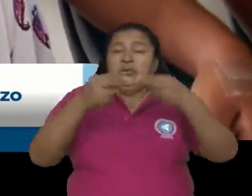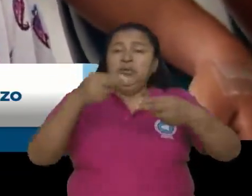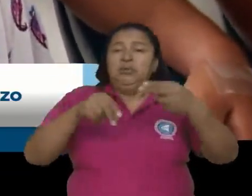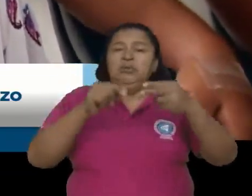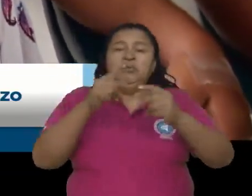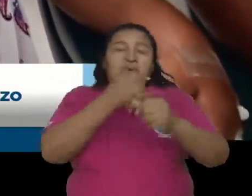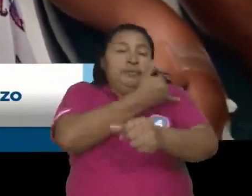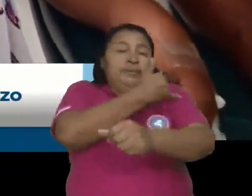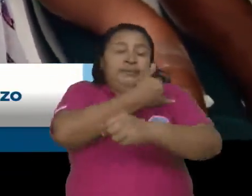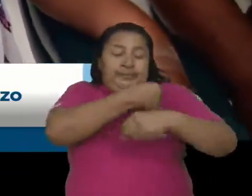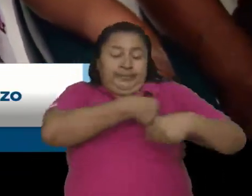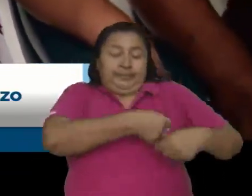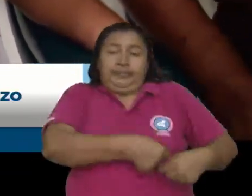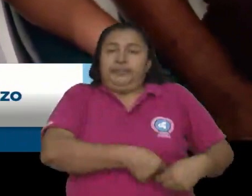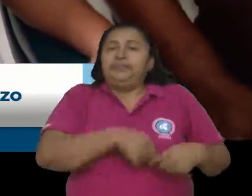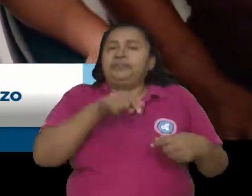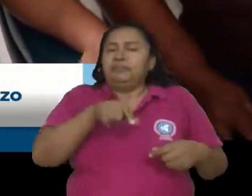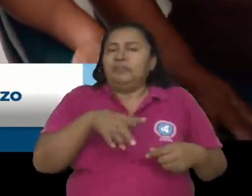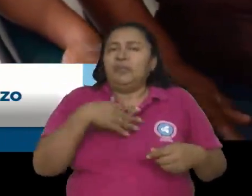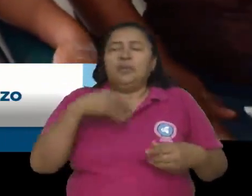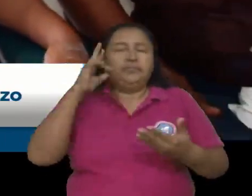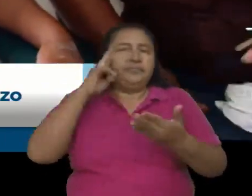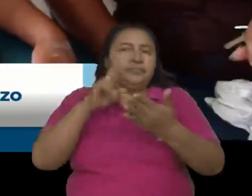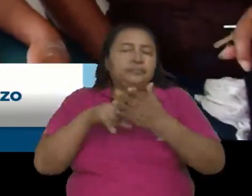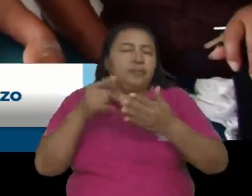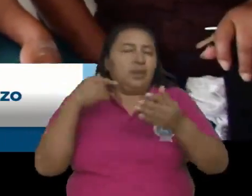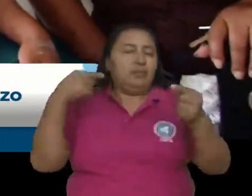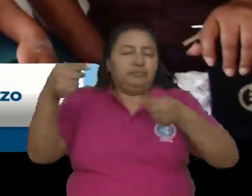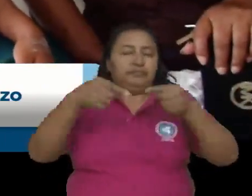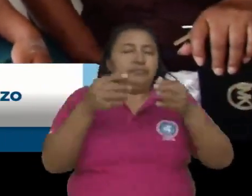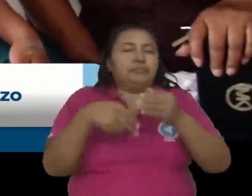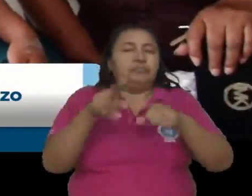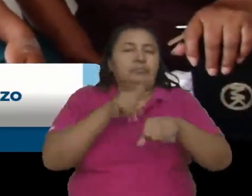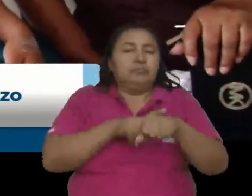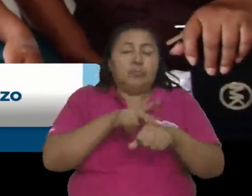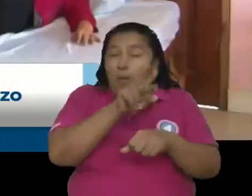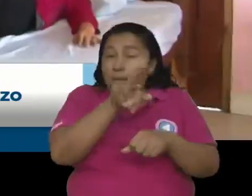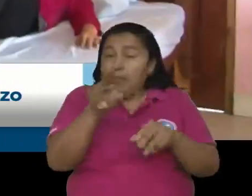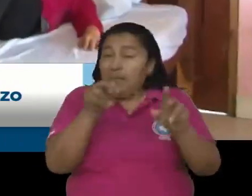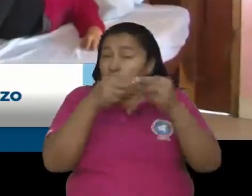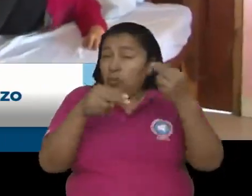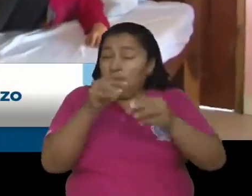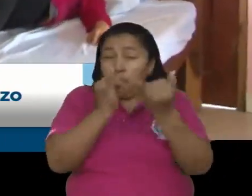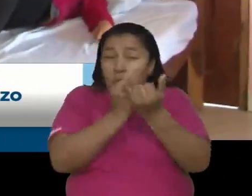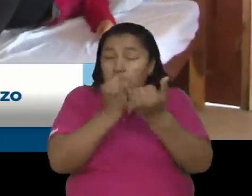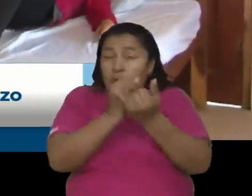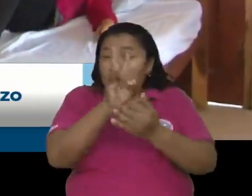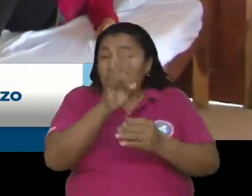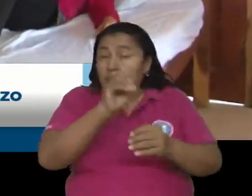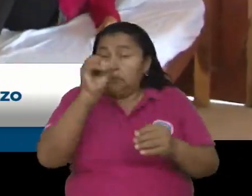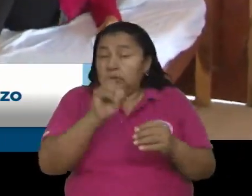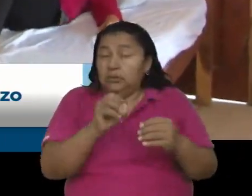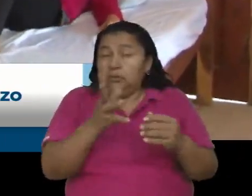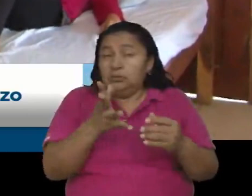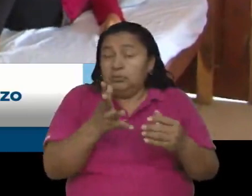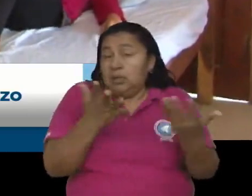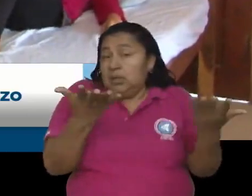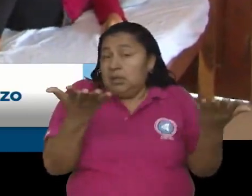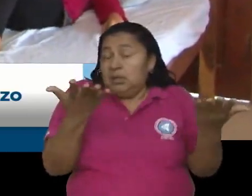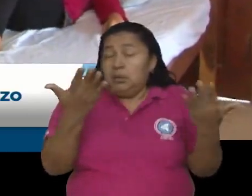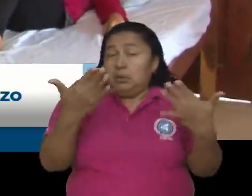Hospital Berta Calderón, que es de referencia nacional, estos mismos números se mantienen. ¿Es muy común ver o